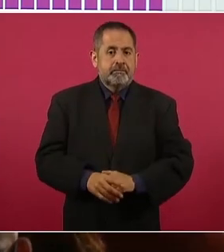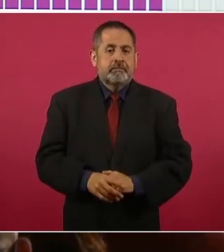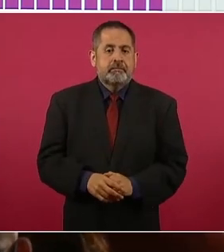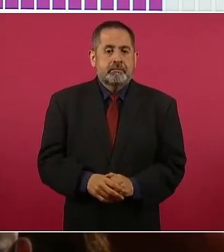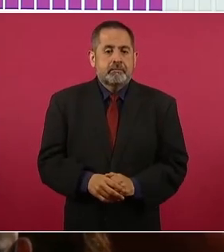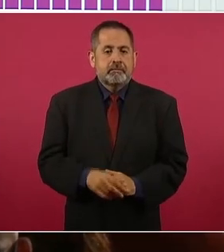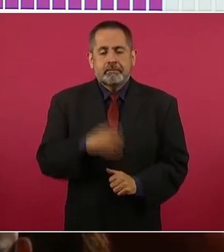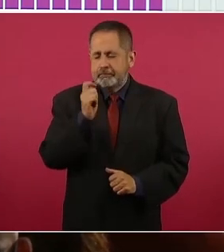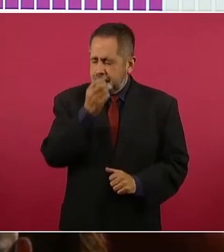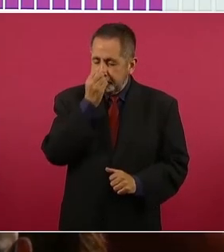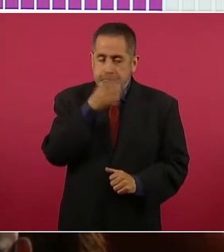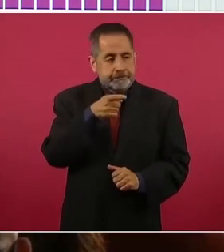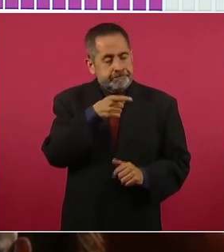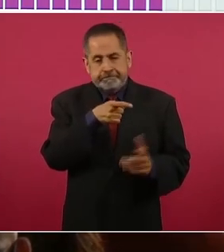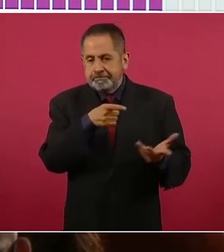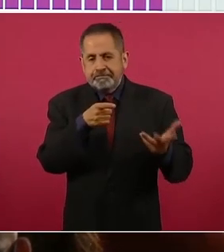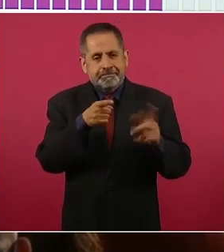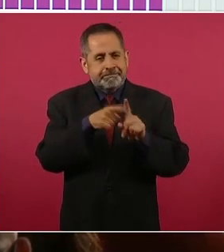que es